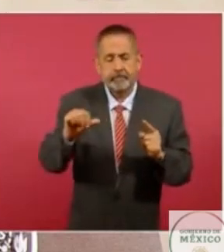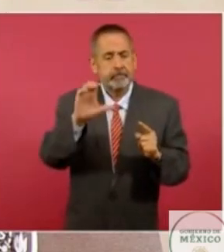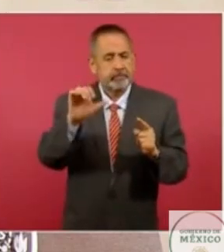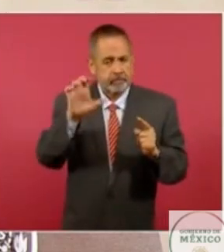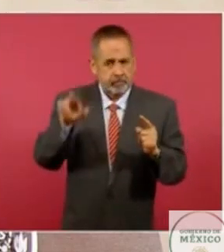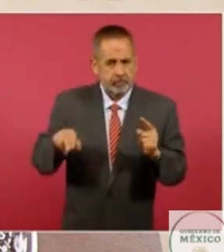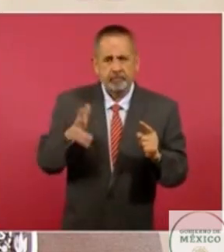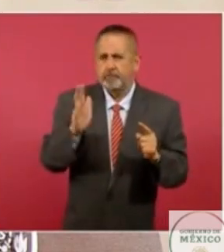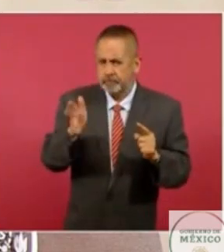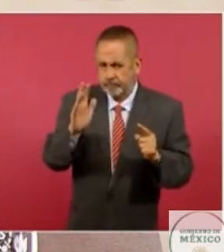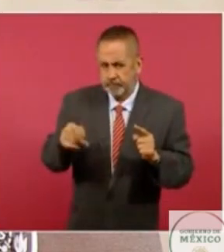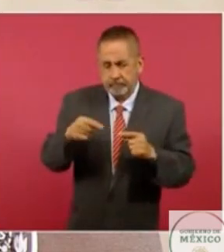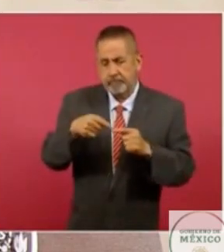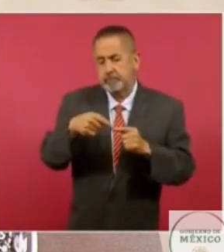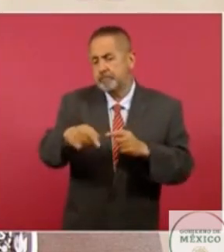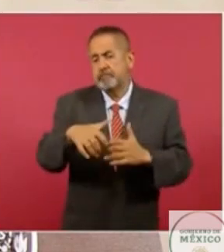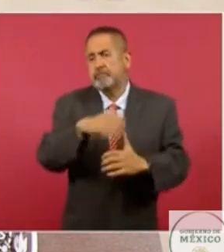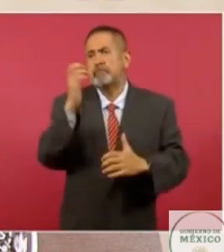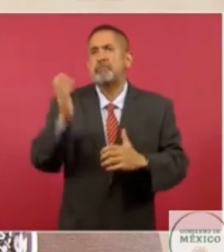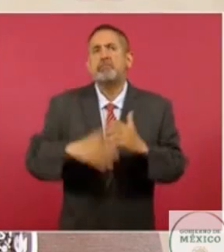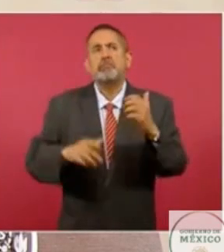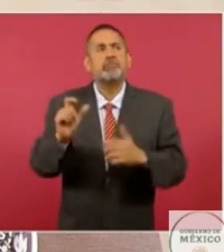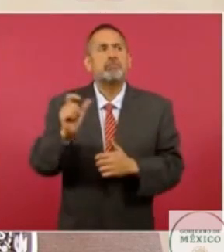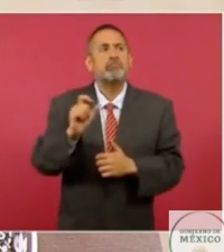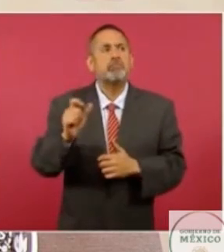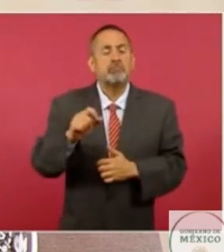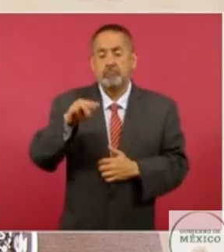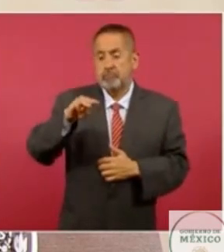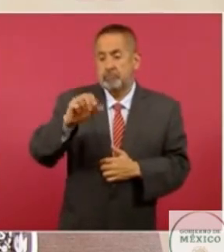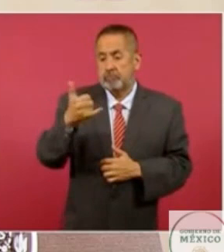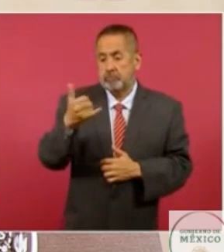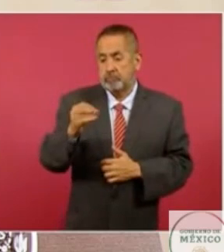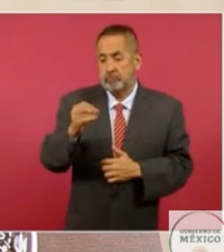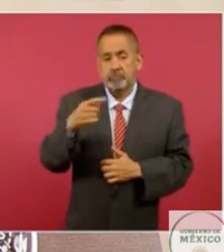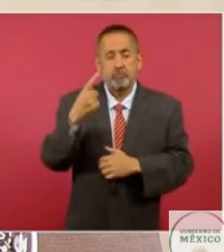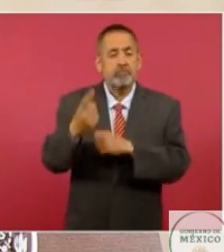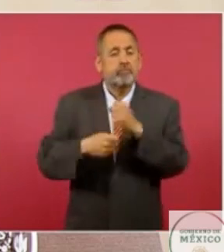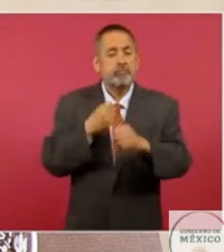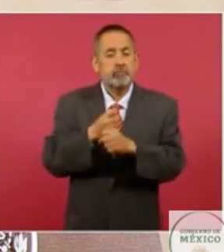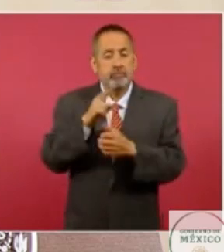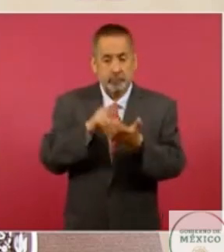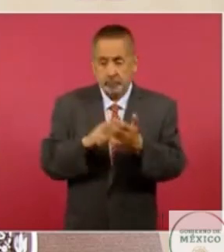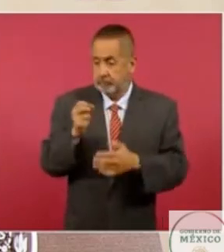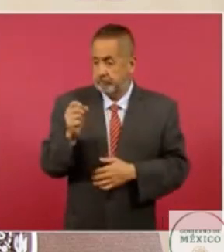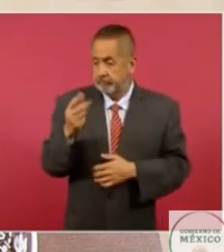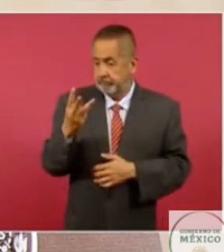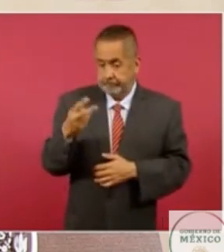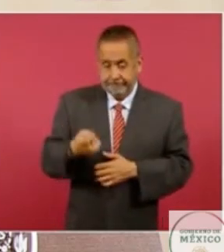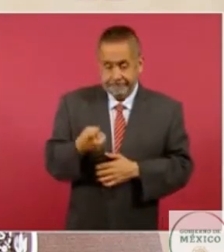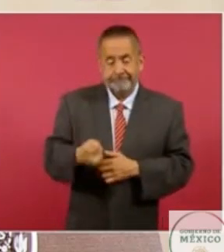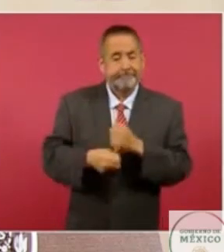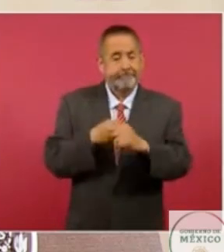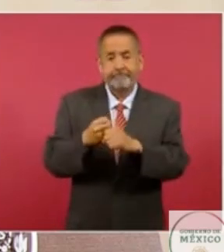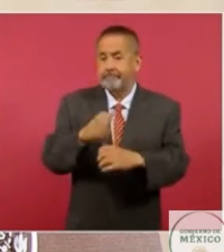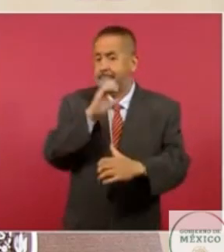Cancún, estarán terminadas a fines de mayo del 2023.